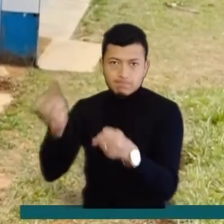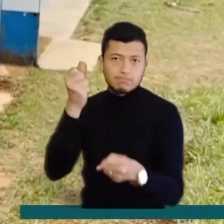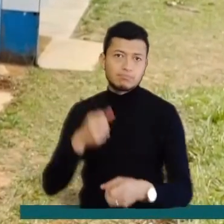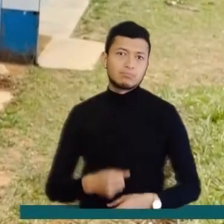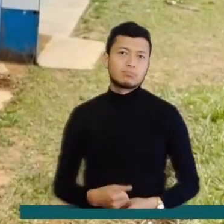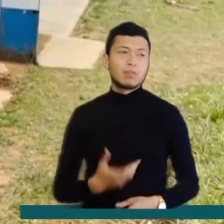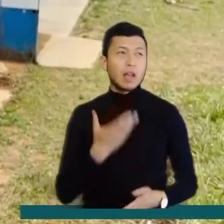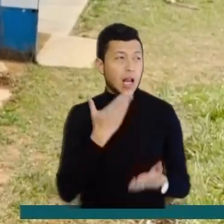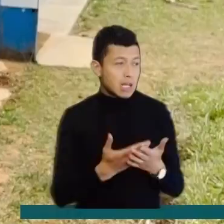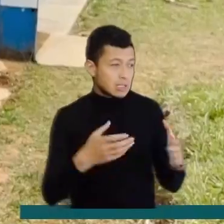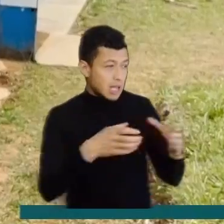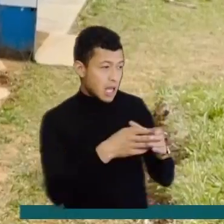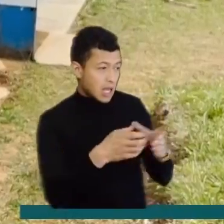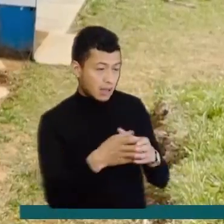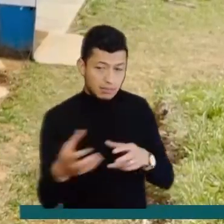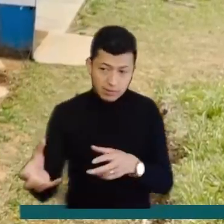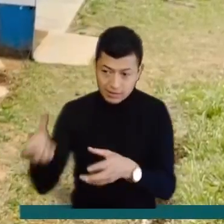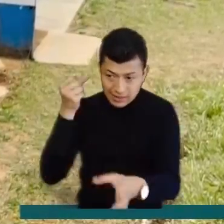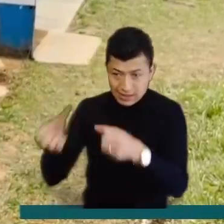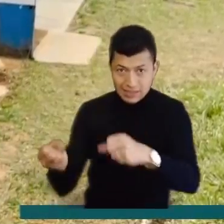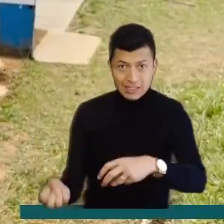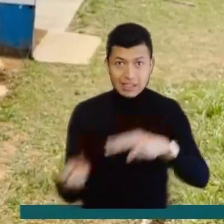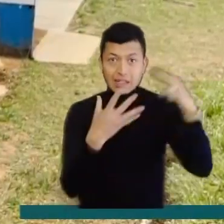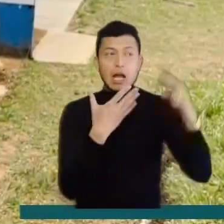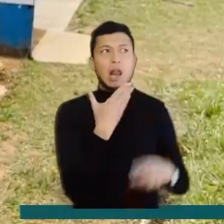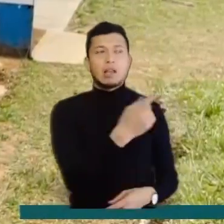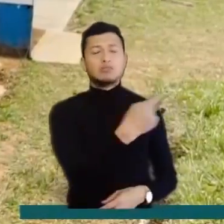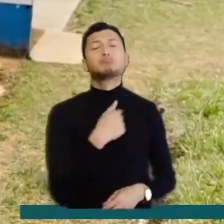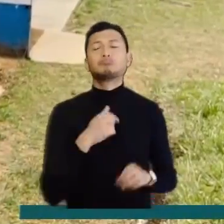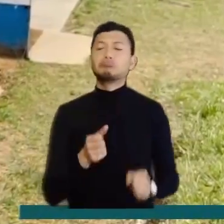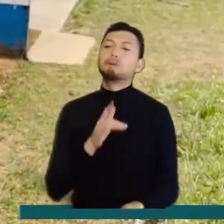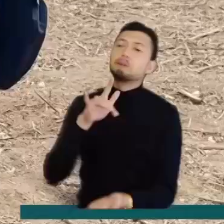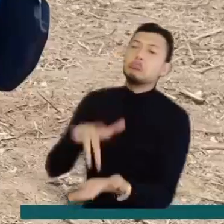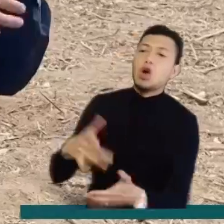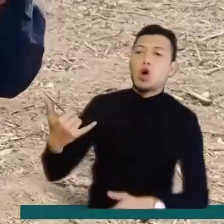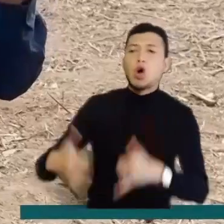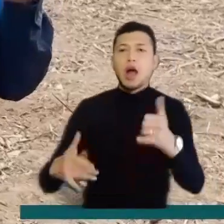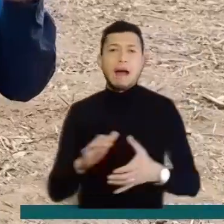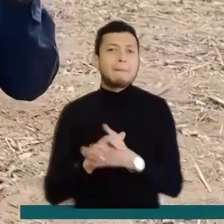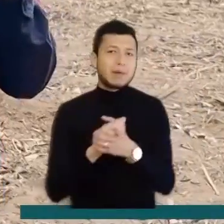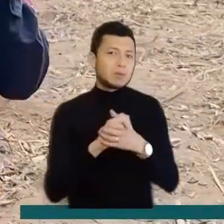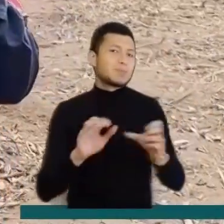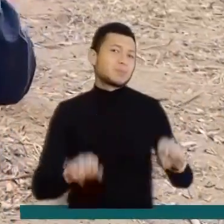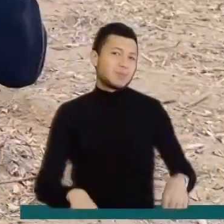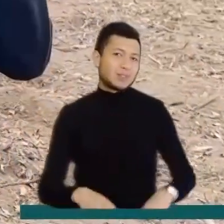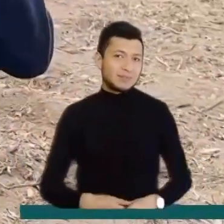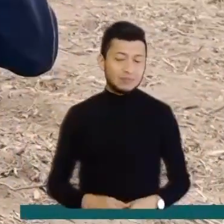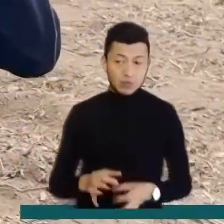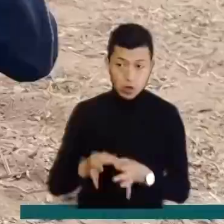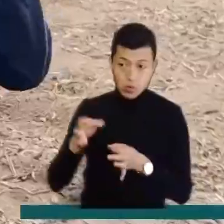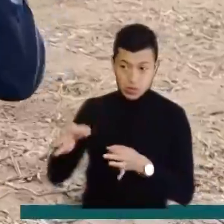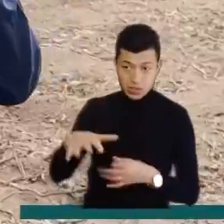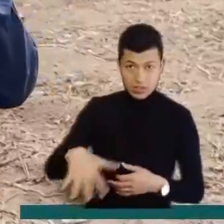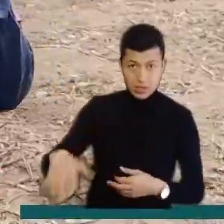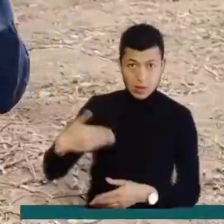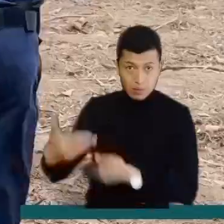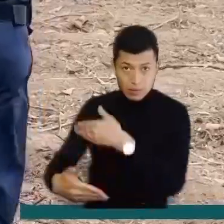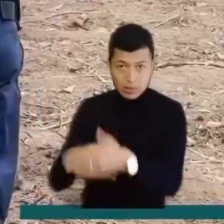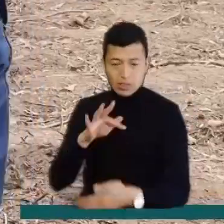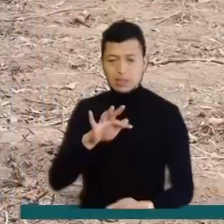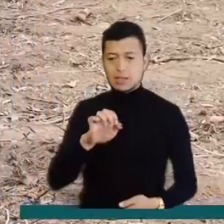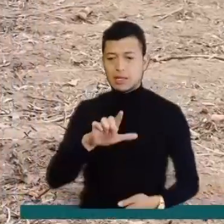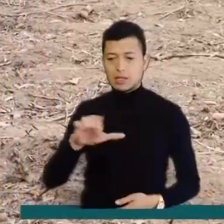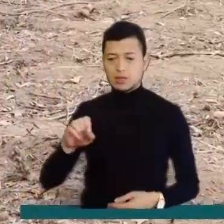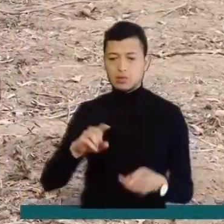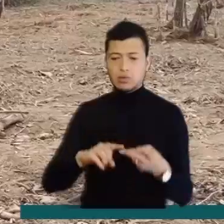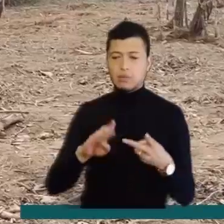equipo de los desminadores ya puedo ir a jugar con mis amigos. Los municipios que se encuentran en un proceso de desminado son Tello,